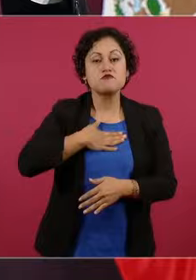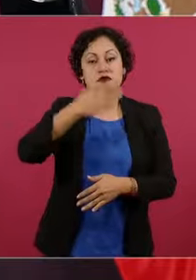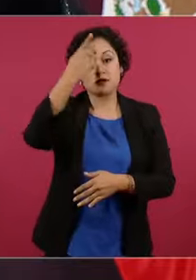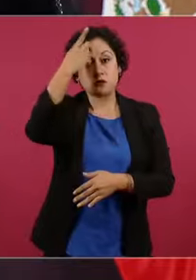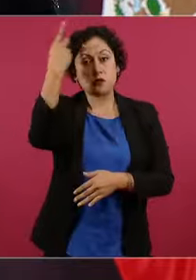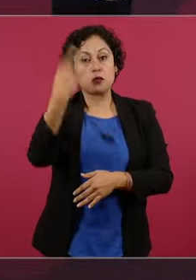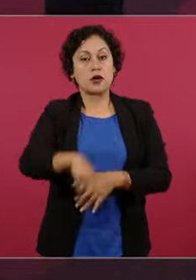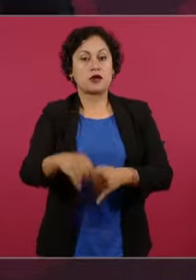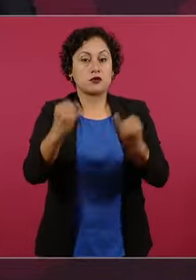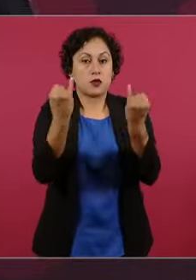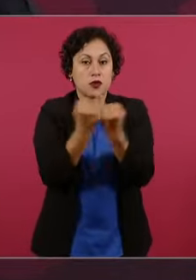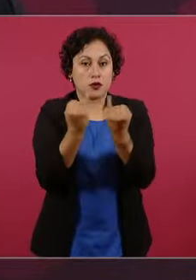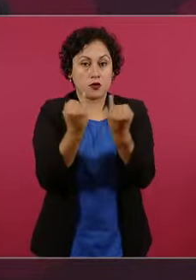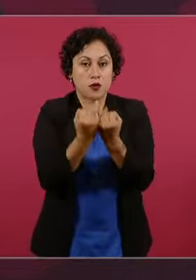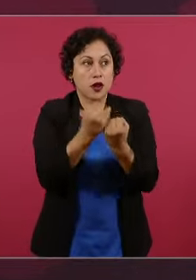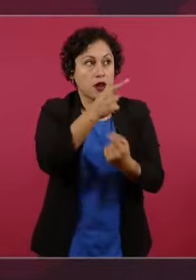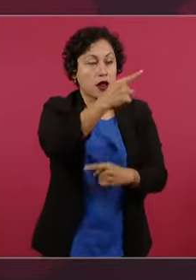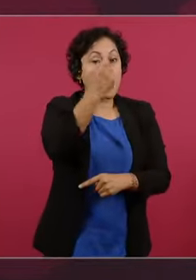Tampico, San Luis Potosí,